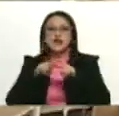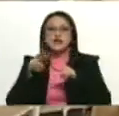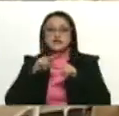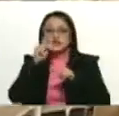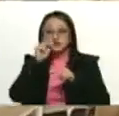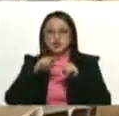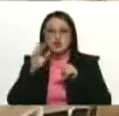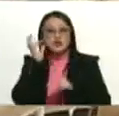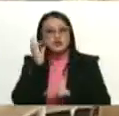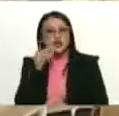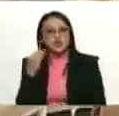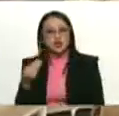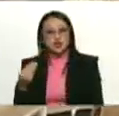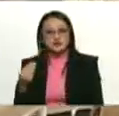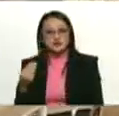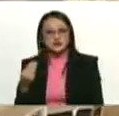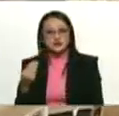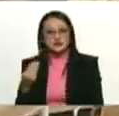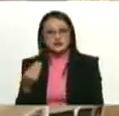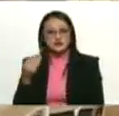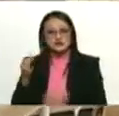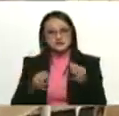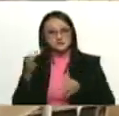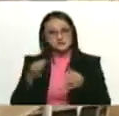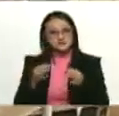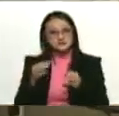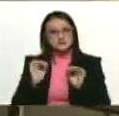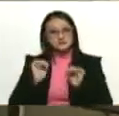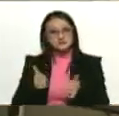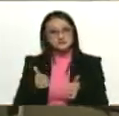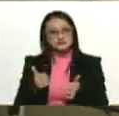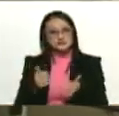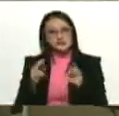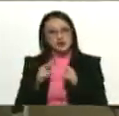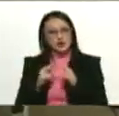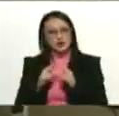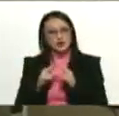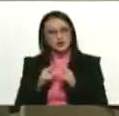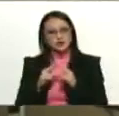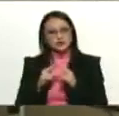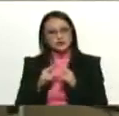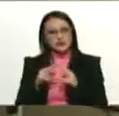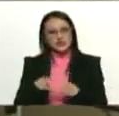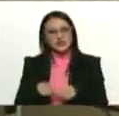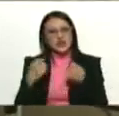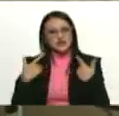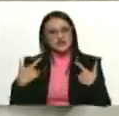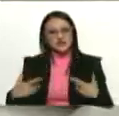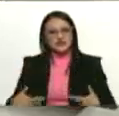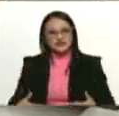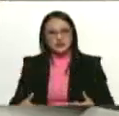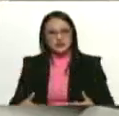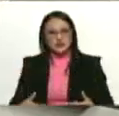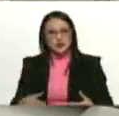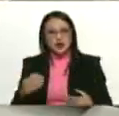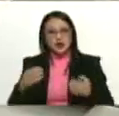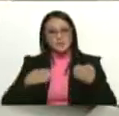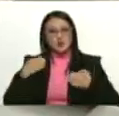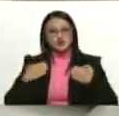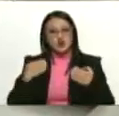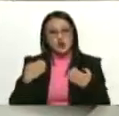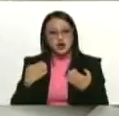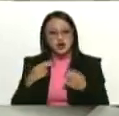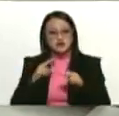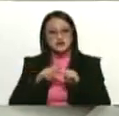adolescentes. Comenzamos a judicializar aquellos casos que se conocían que se producen daños físicos y emocionales a